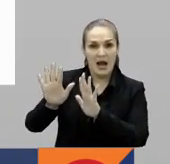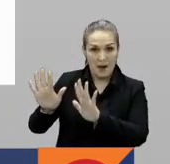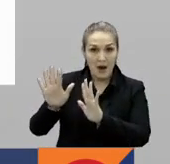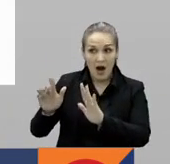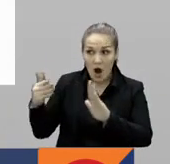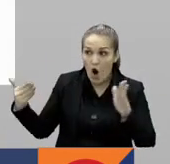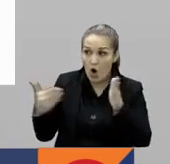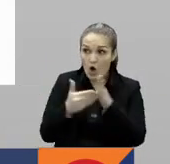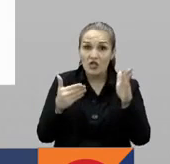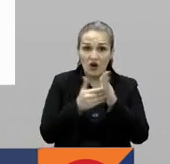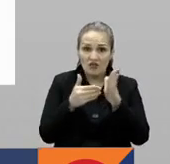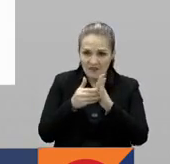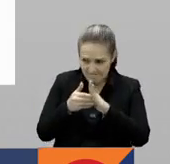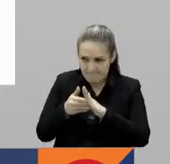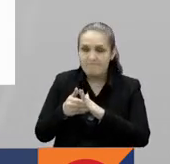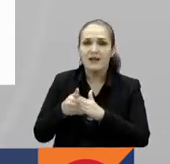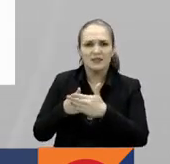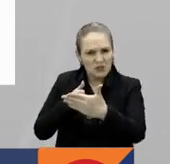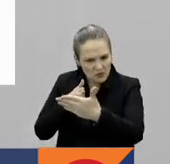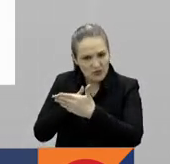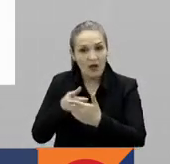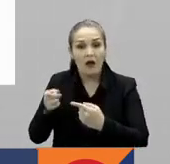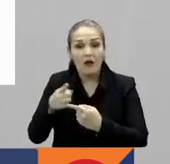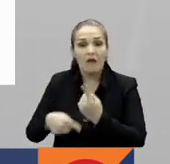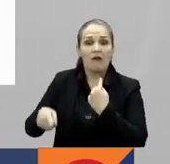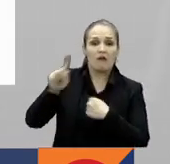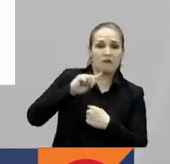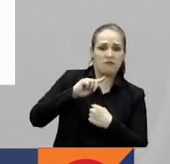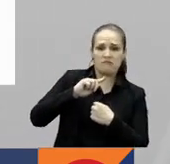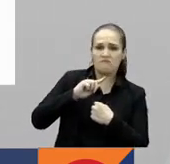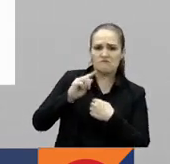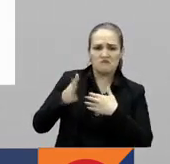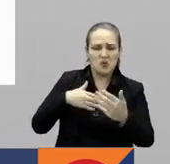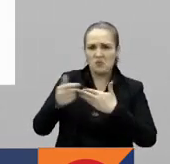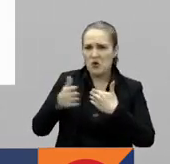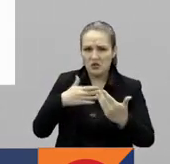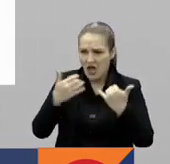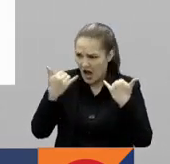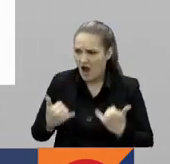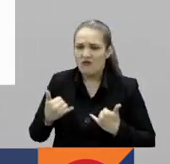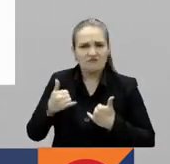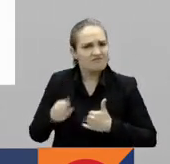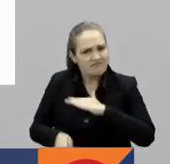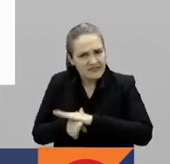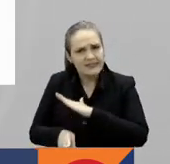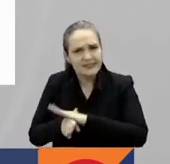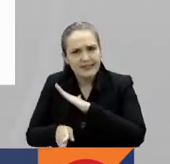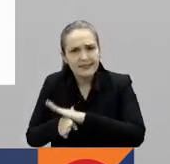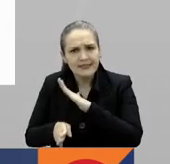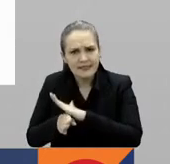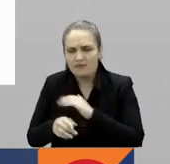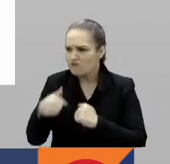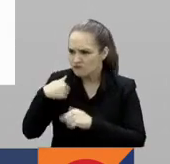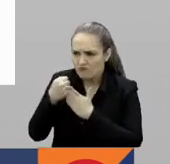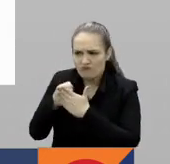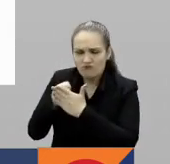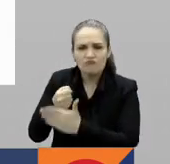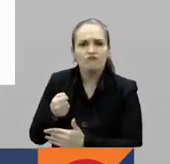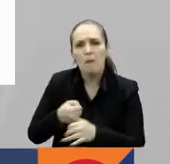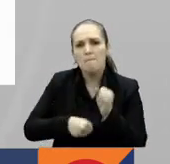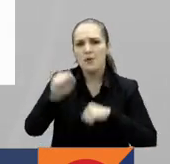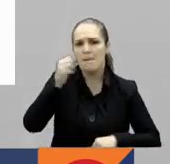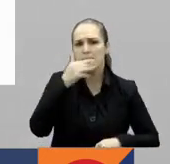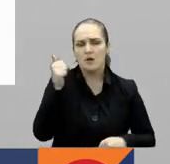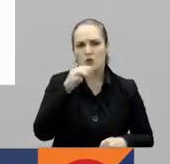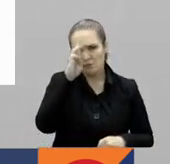seguiremos asestando. Nos intimidan, no nos intimidan y no nos amedrantan. Seguirán cayendo ante la contundencia de la fuerza pública.